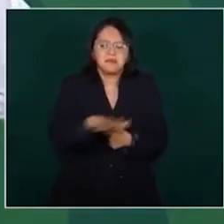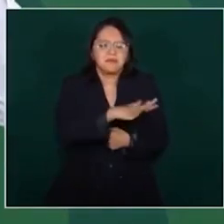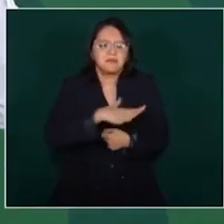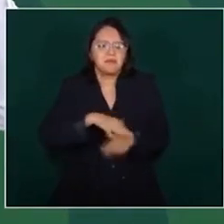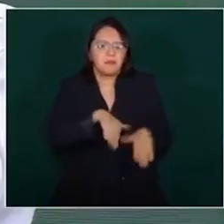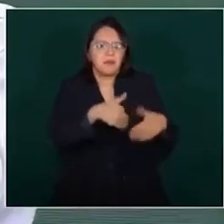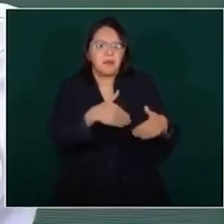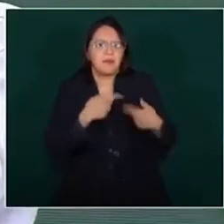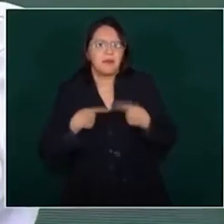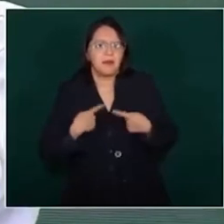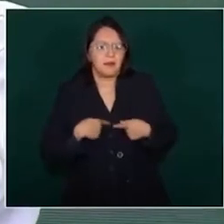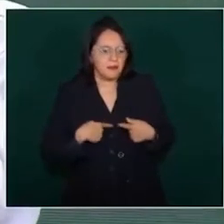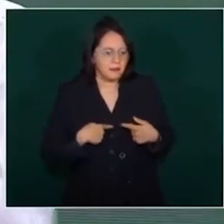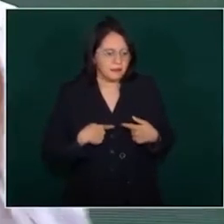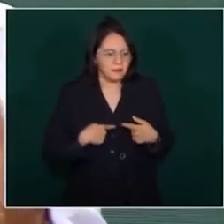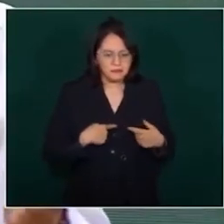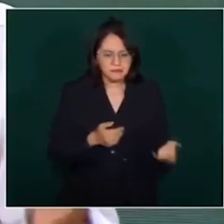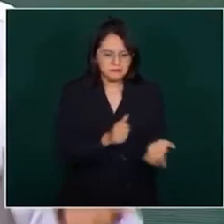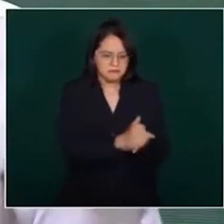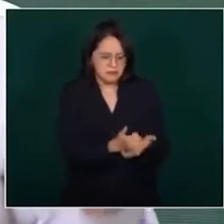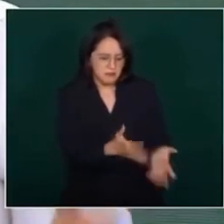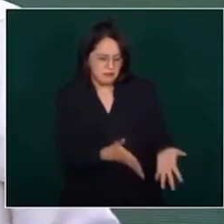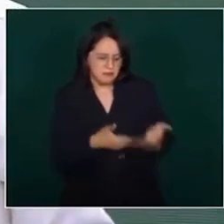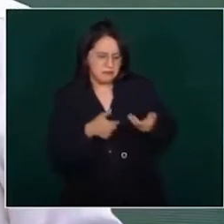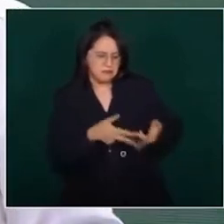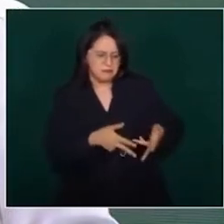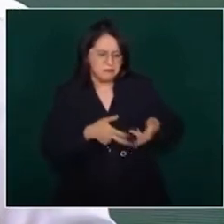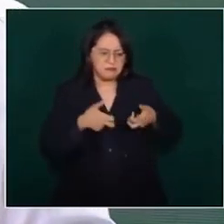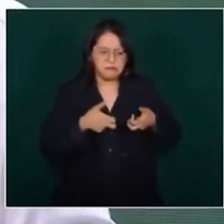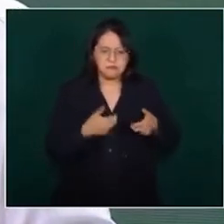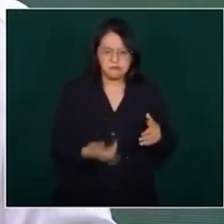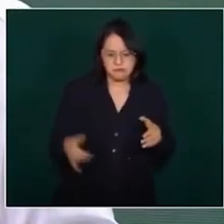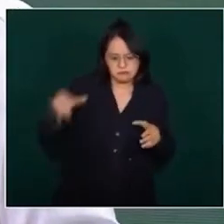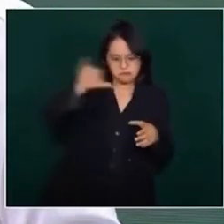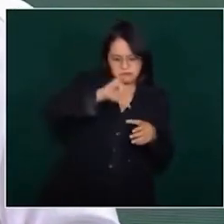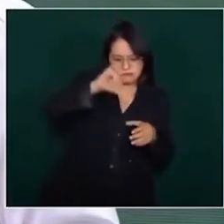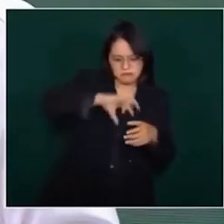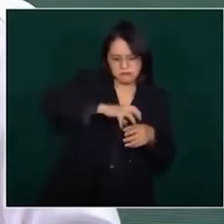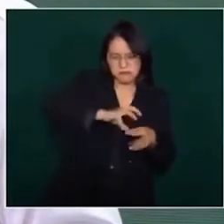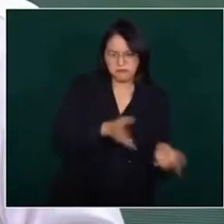con bidones gasolina